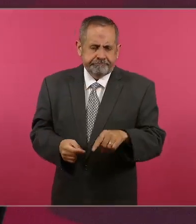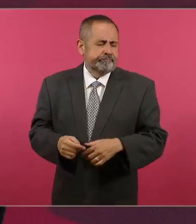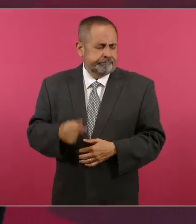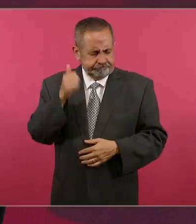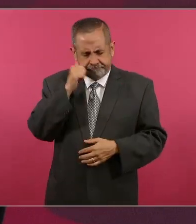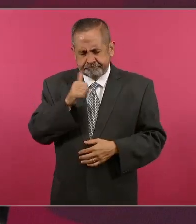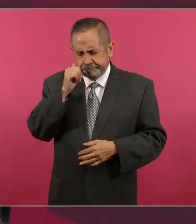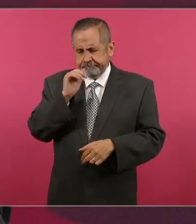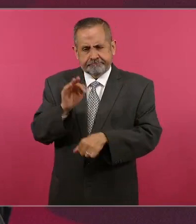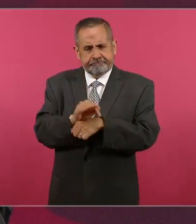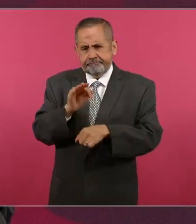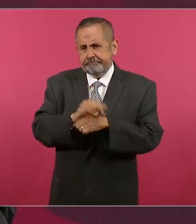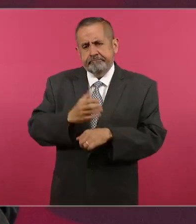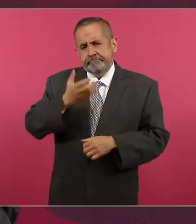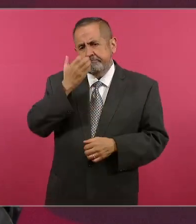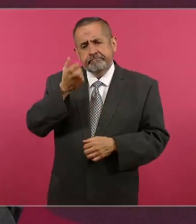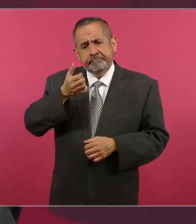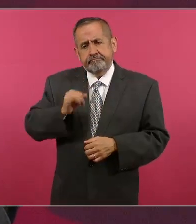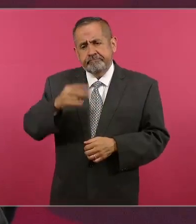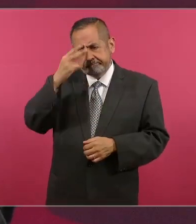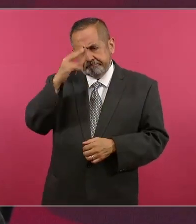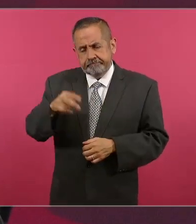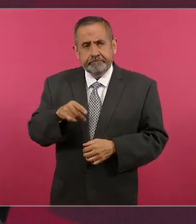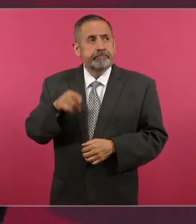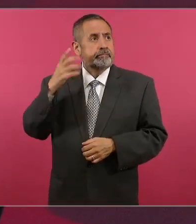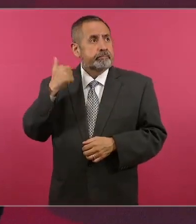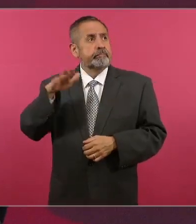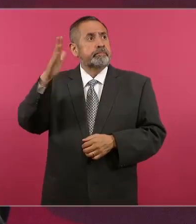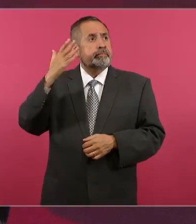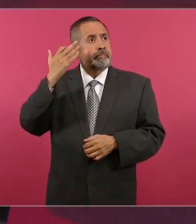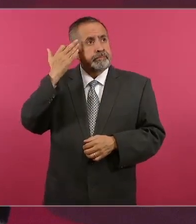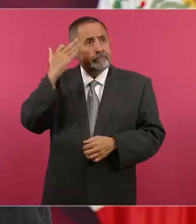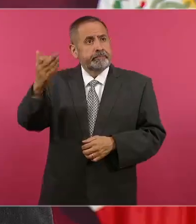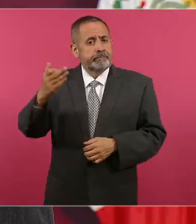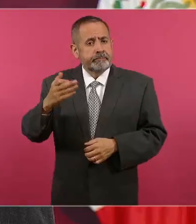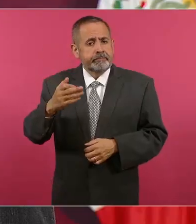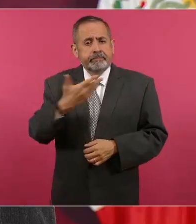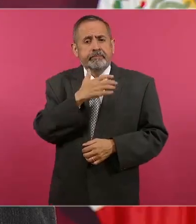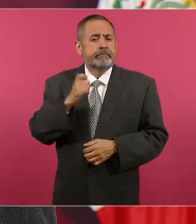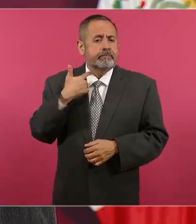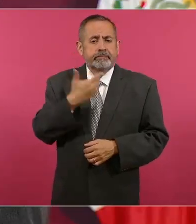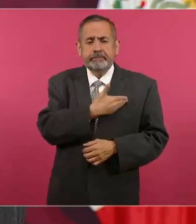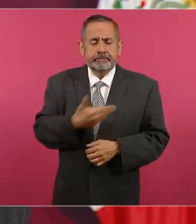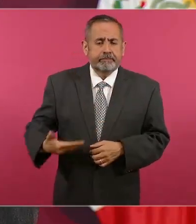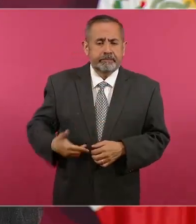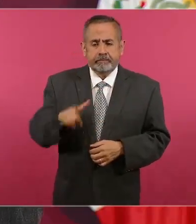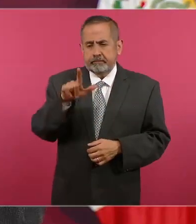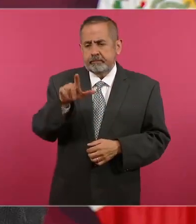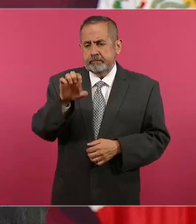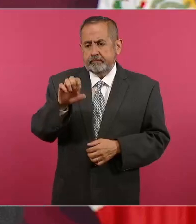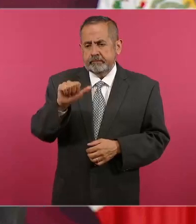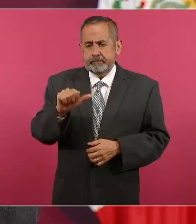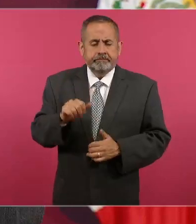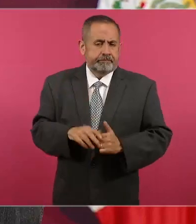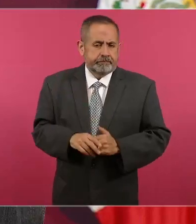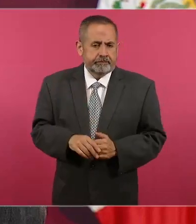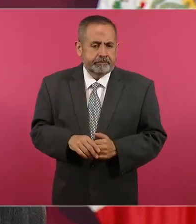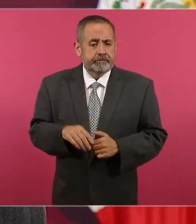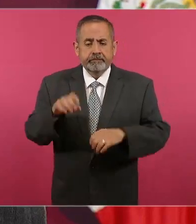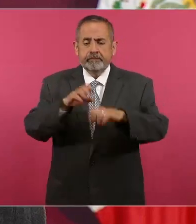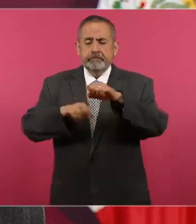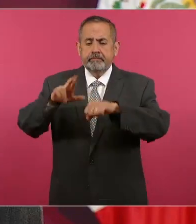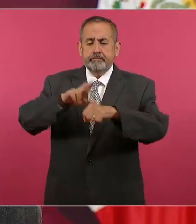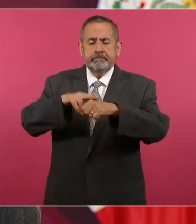siempre. En ese entonces era presidente Luis Echeverría y embajador en Chile